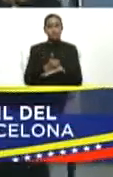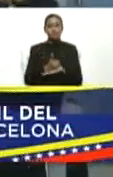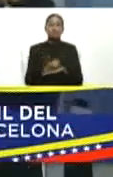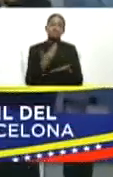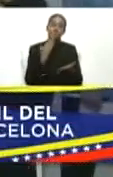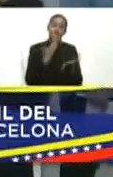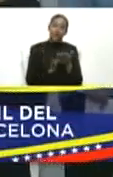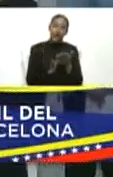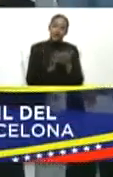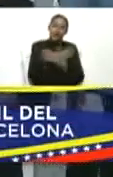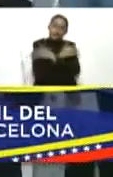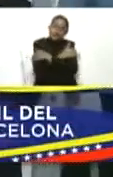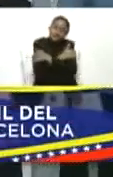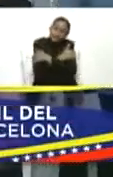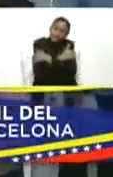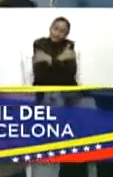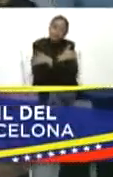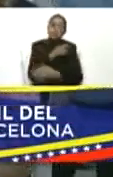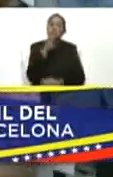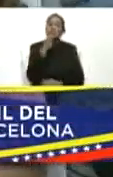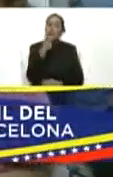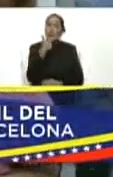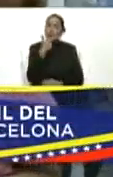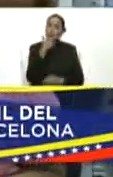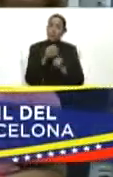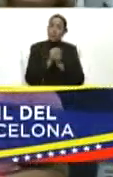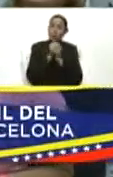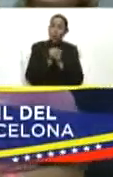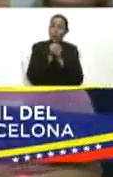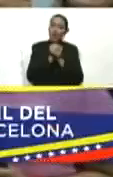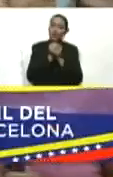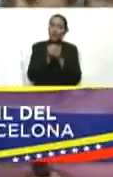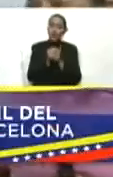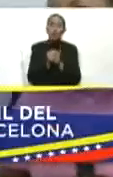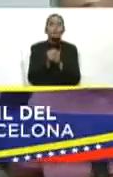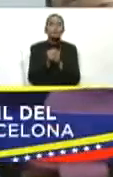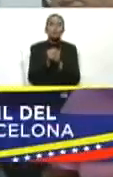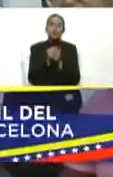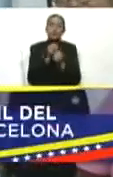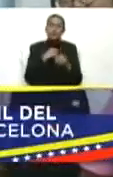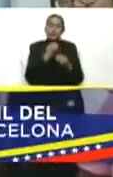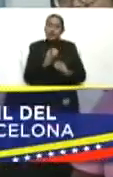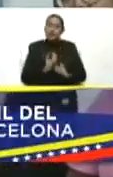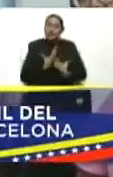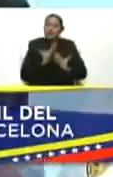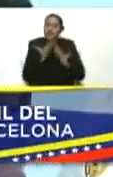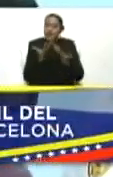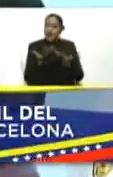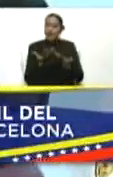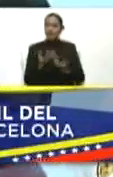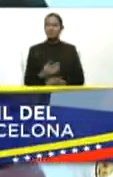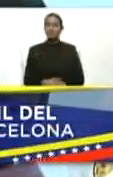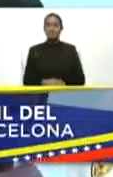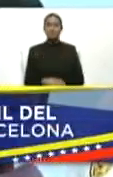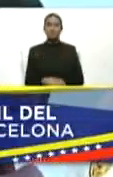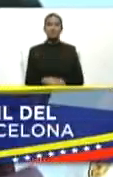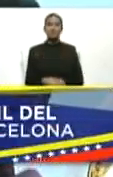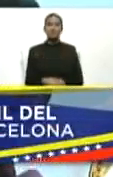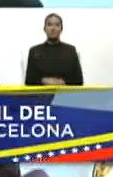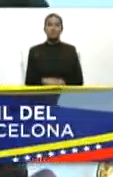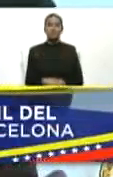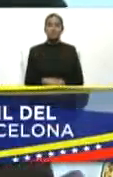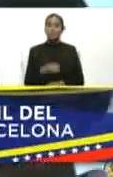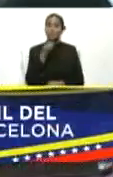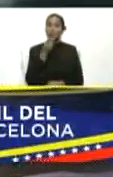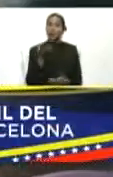vale. Qué bonito tu oración, muy bonita tu oración, muy inspirada. Amén. Bueno, vamos